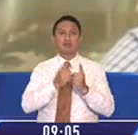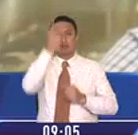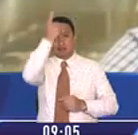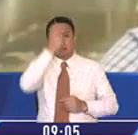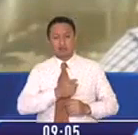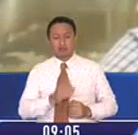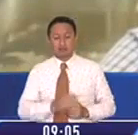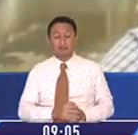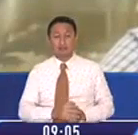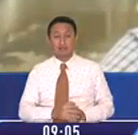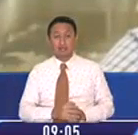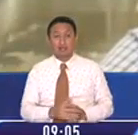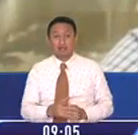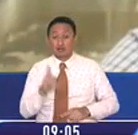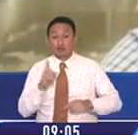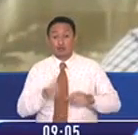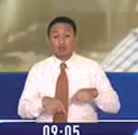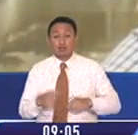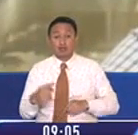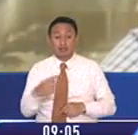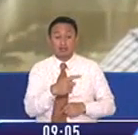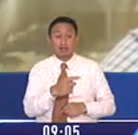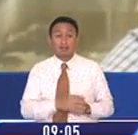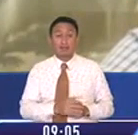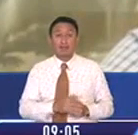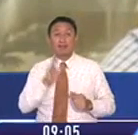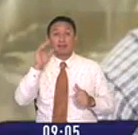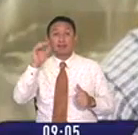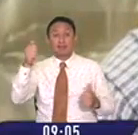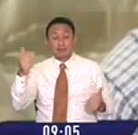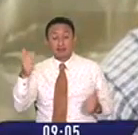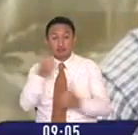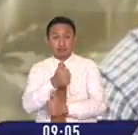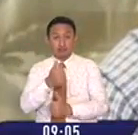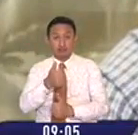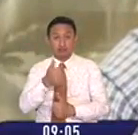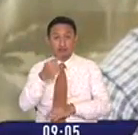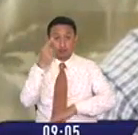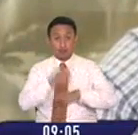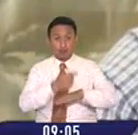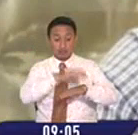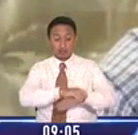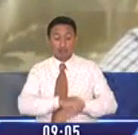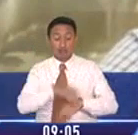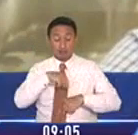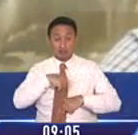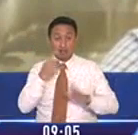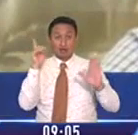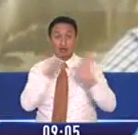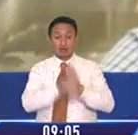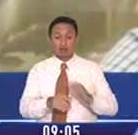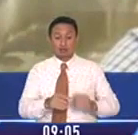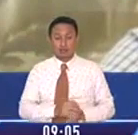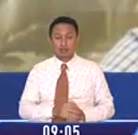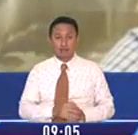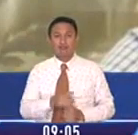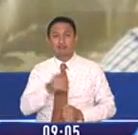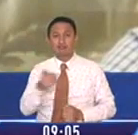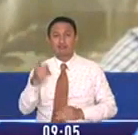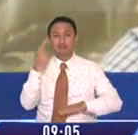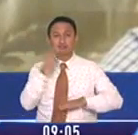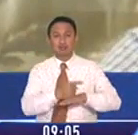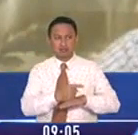No se puede someter ella a una orden que estamos diciendo evidentemente y denunciando que es una orden